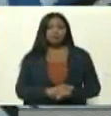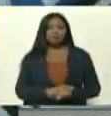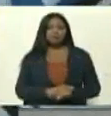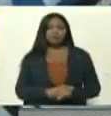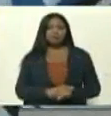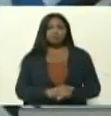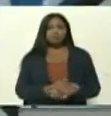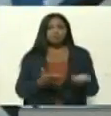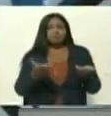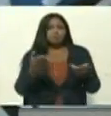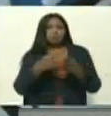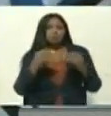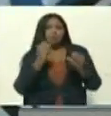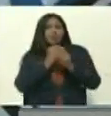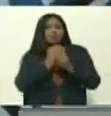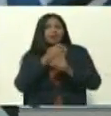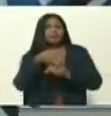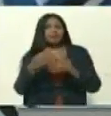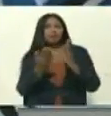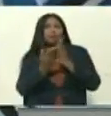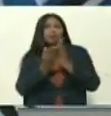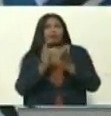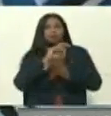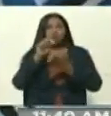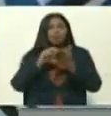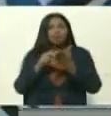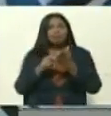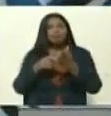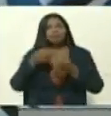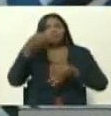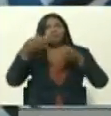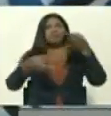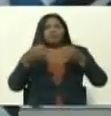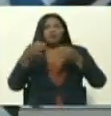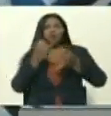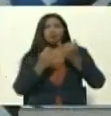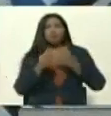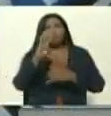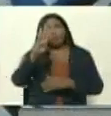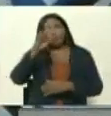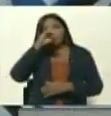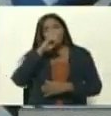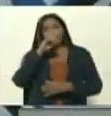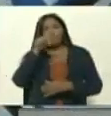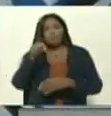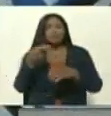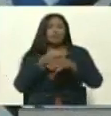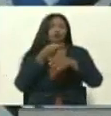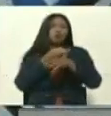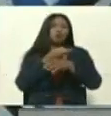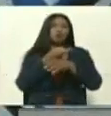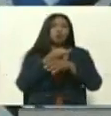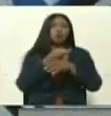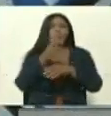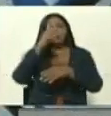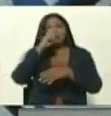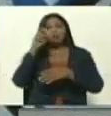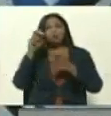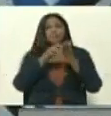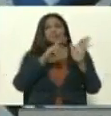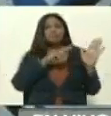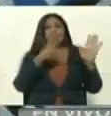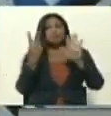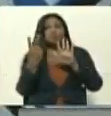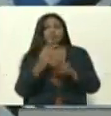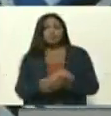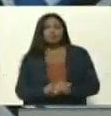de lo que ha sido el trabajo de esta Escuela Nacional de Fiscales en los últimos 4 años, a partir de agosto del año